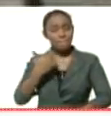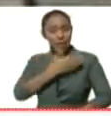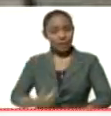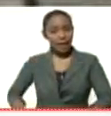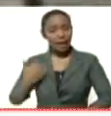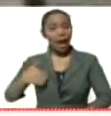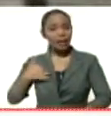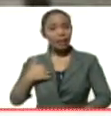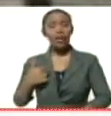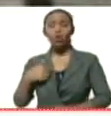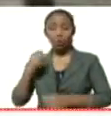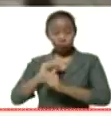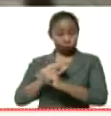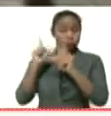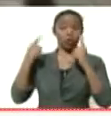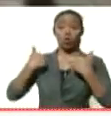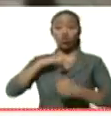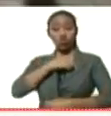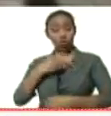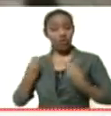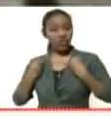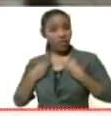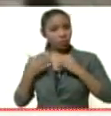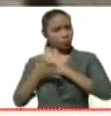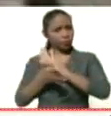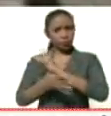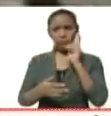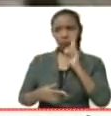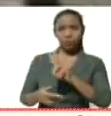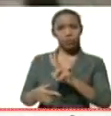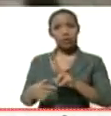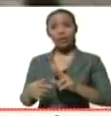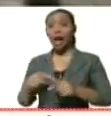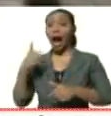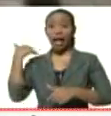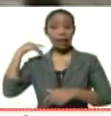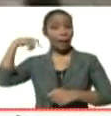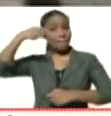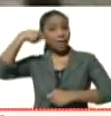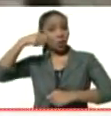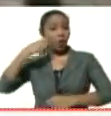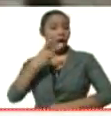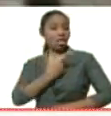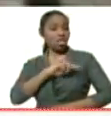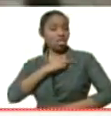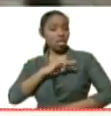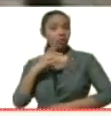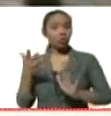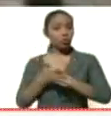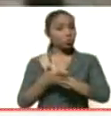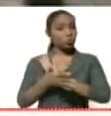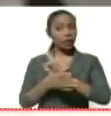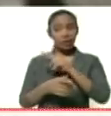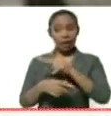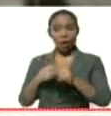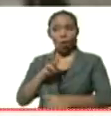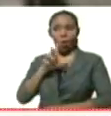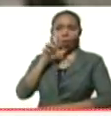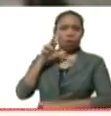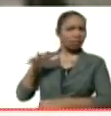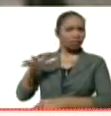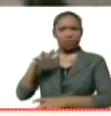presidente, lo que estamos viviendo. Ni en la película de ficción, de terror,